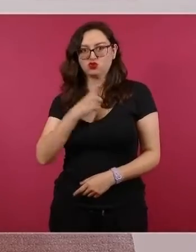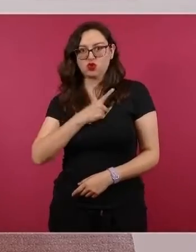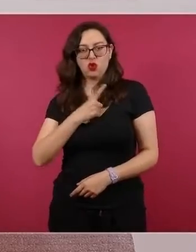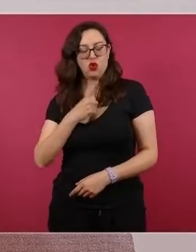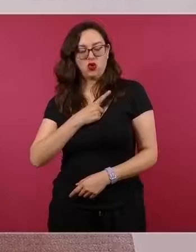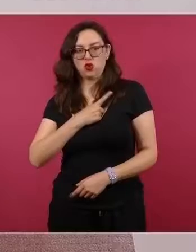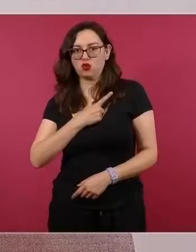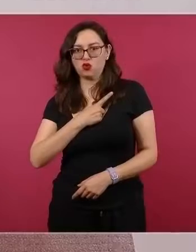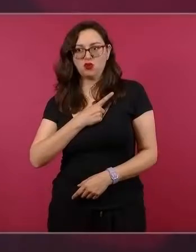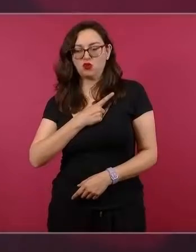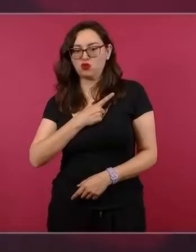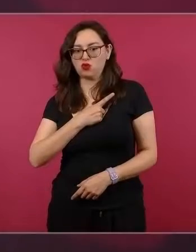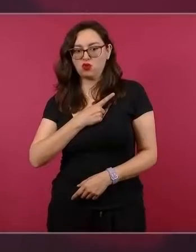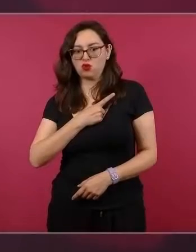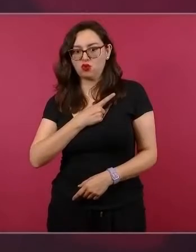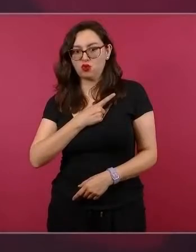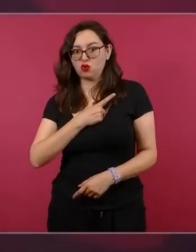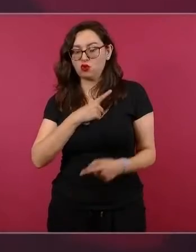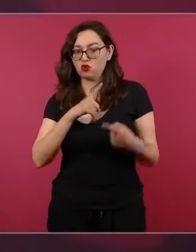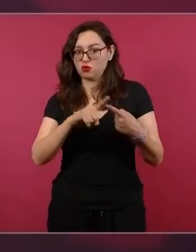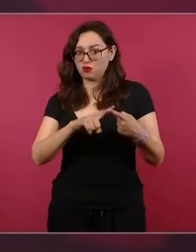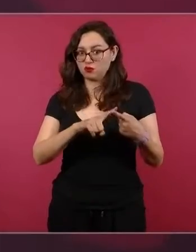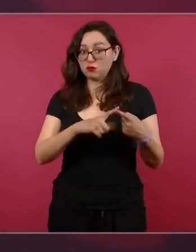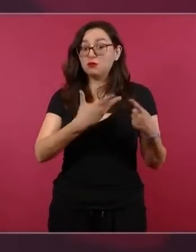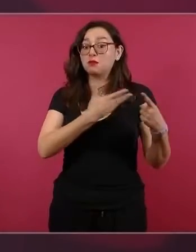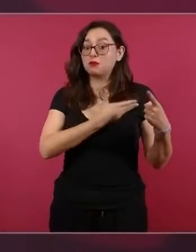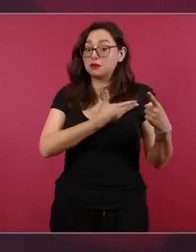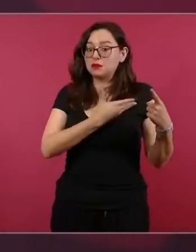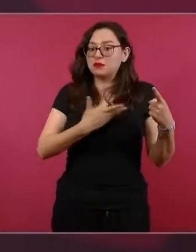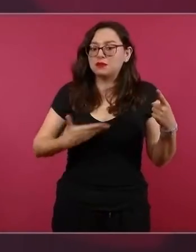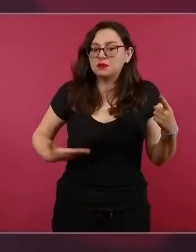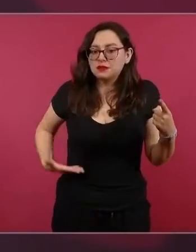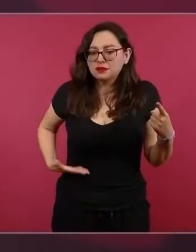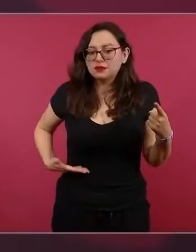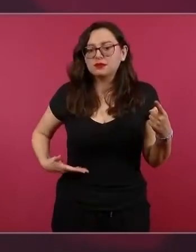Unión. De entrada, al Ejecutivo, ¿no?, que